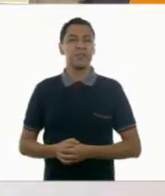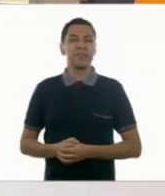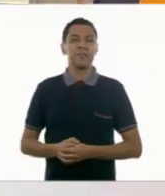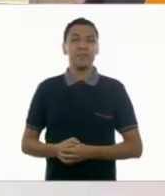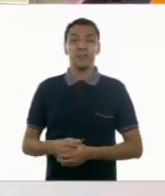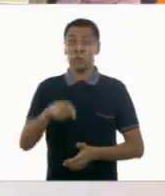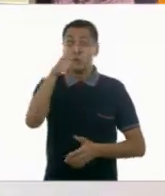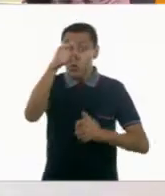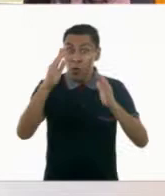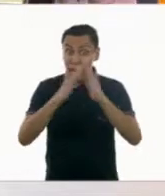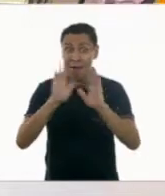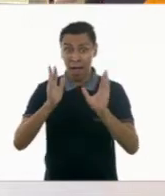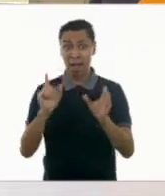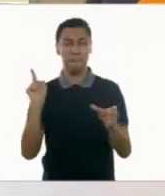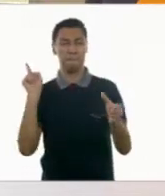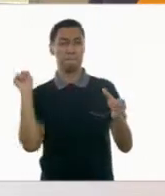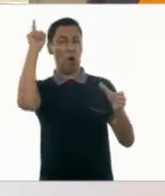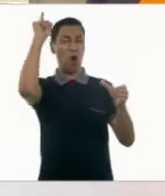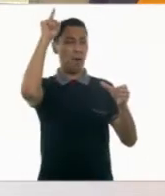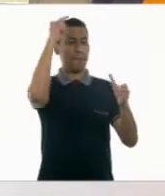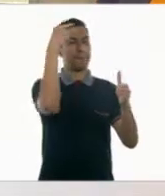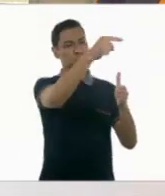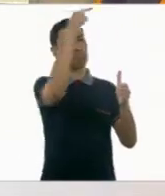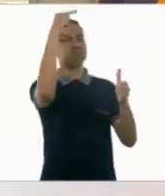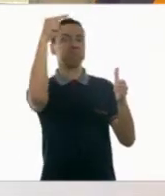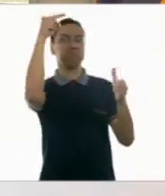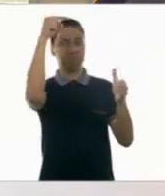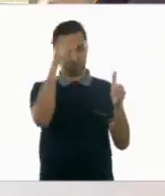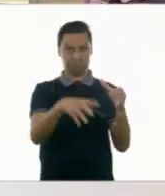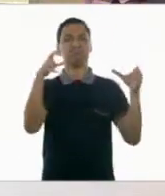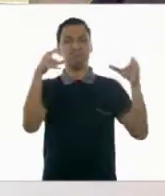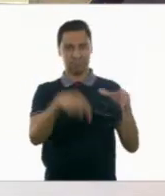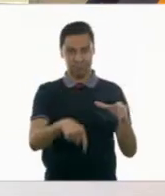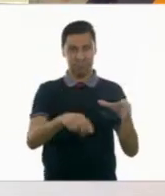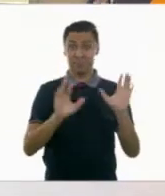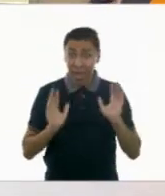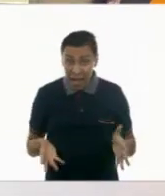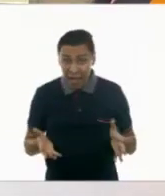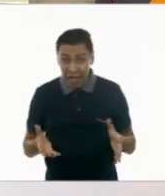¿En casa ya le salió? Seguramente sí. Seguro que sí.